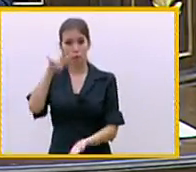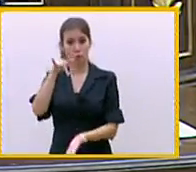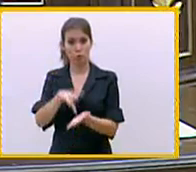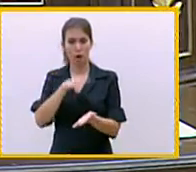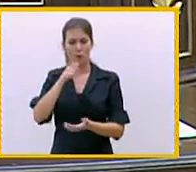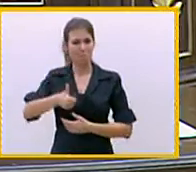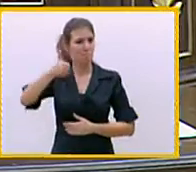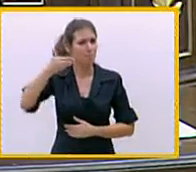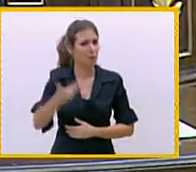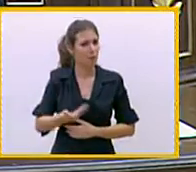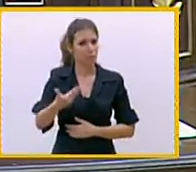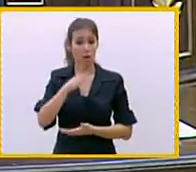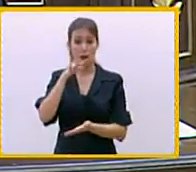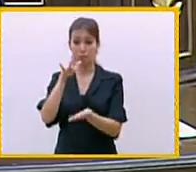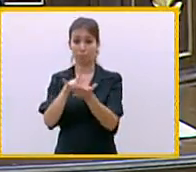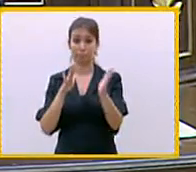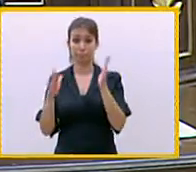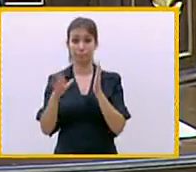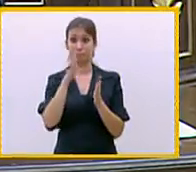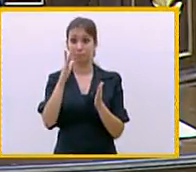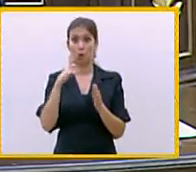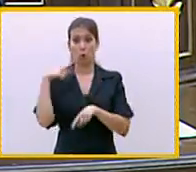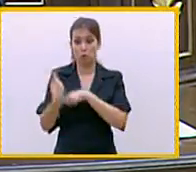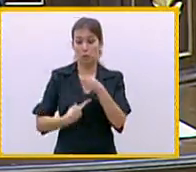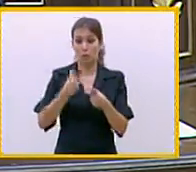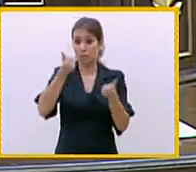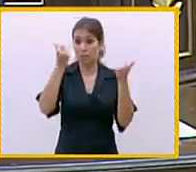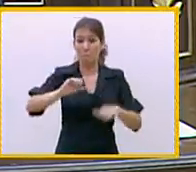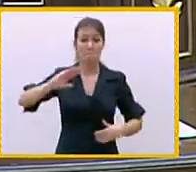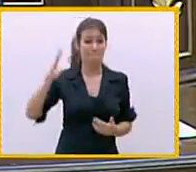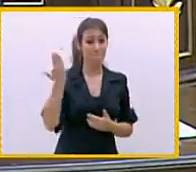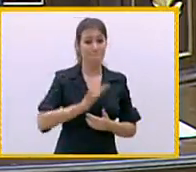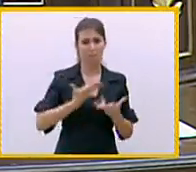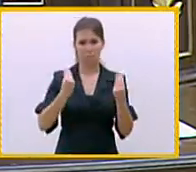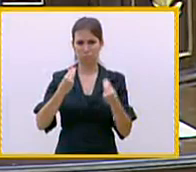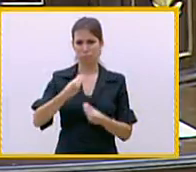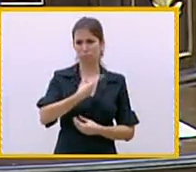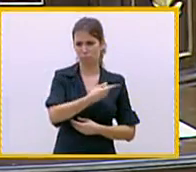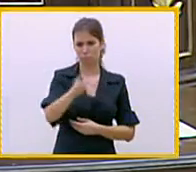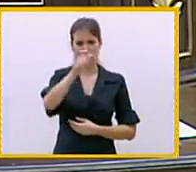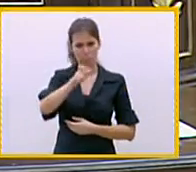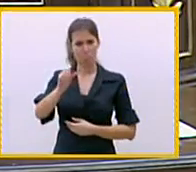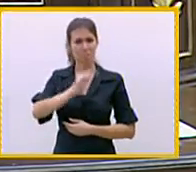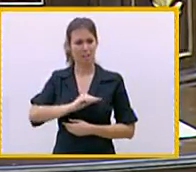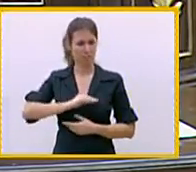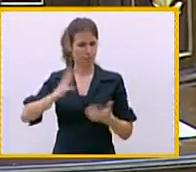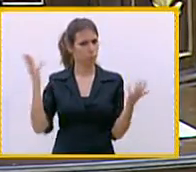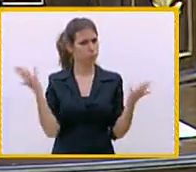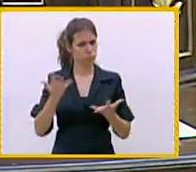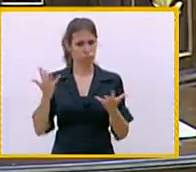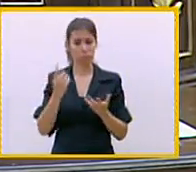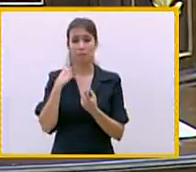intensidad ahora, cuando las consecuencias de la crisis han afectado a muchos ciudadanos y de manera muy grave, y la necesidad